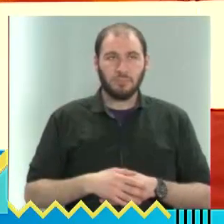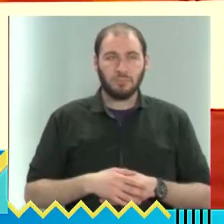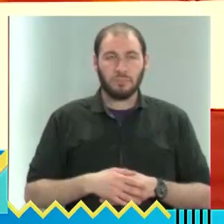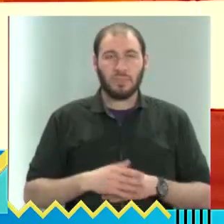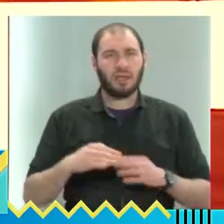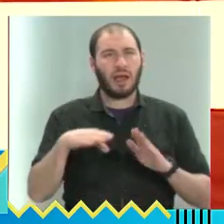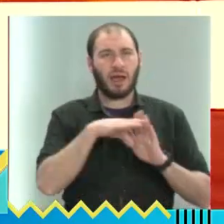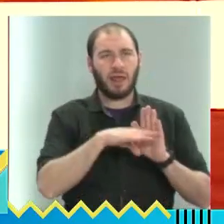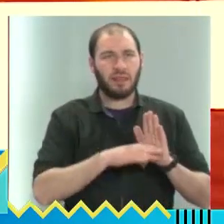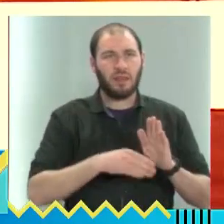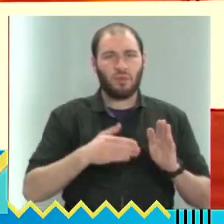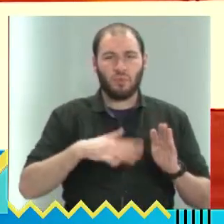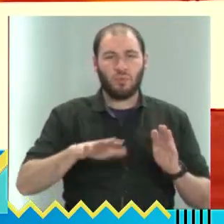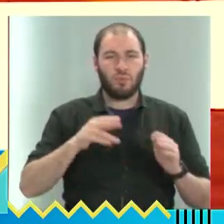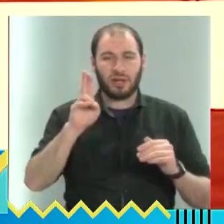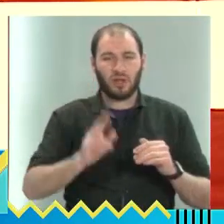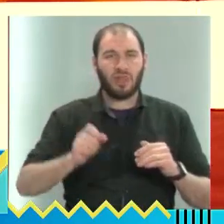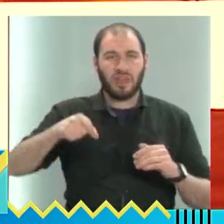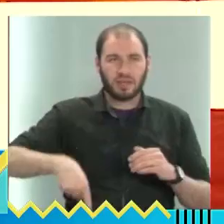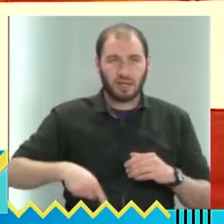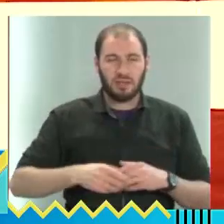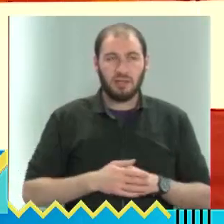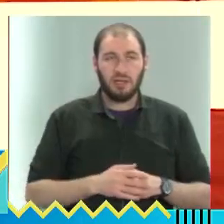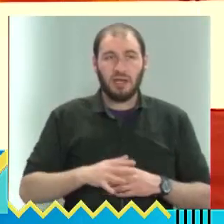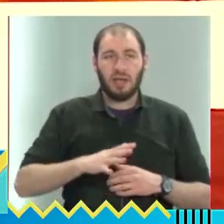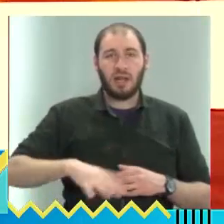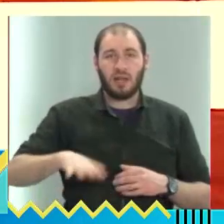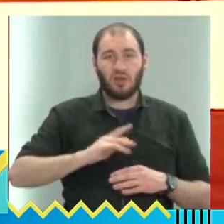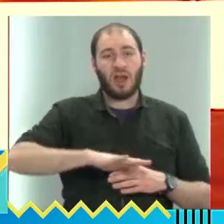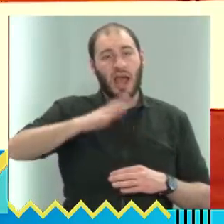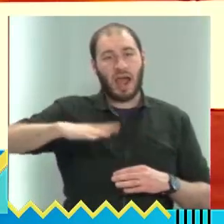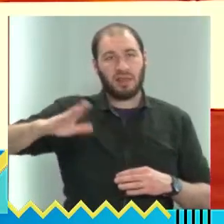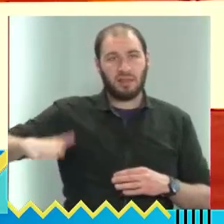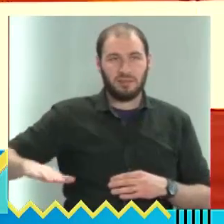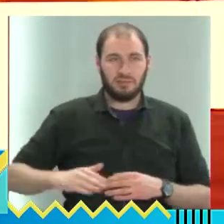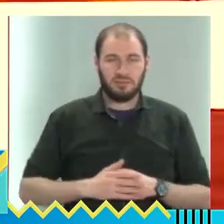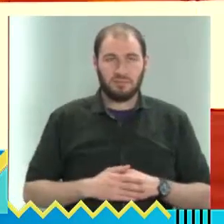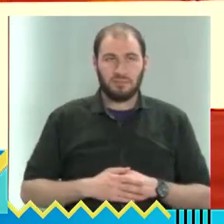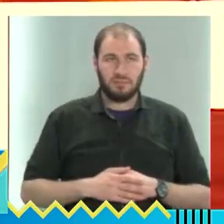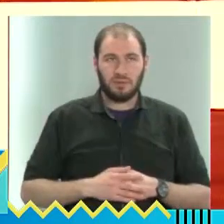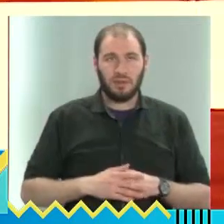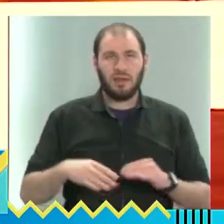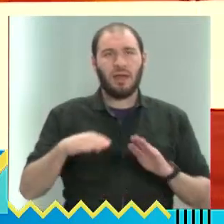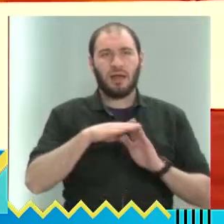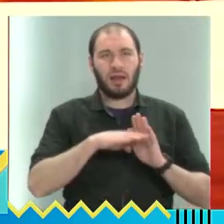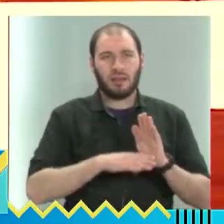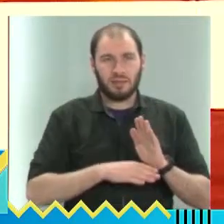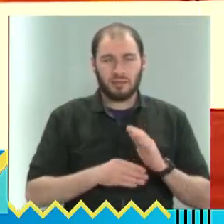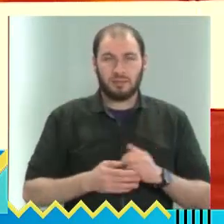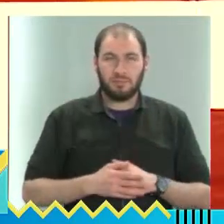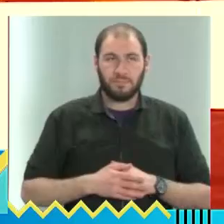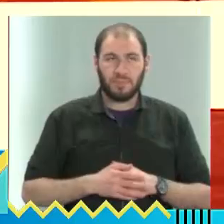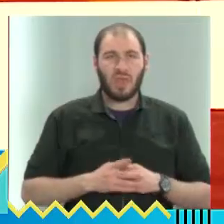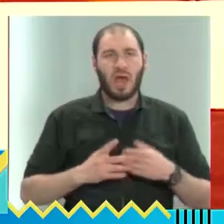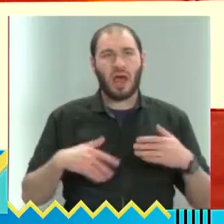una característica propia de nuestra región, que es una región andina y que tiene una característica